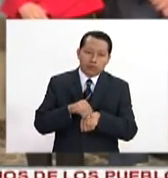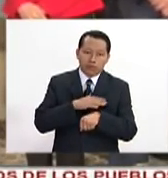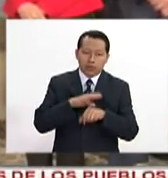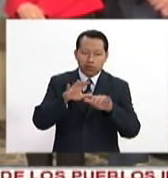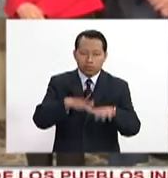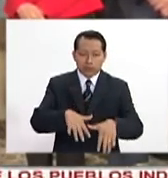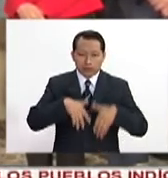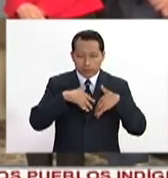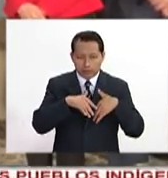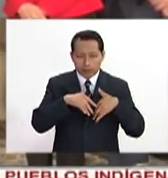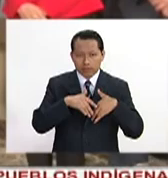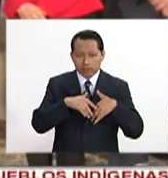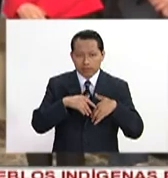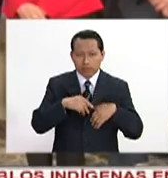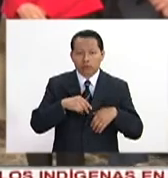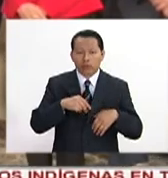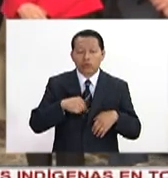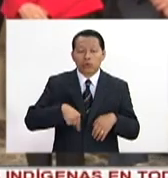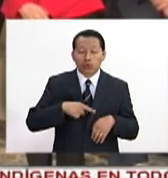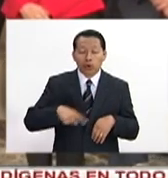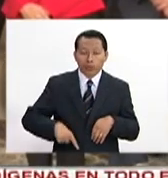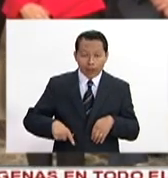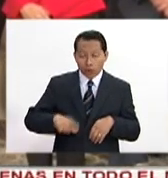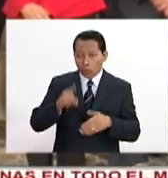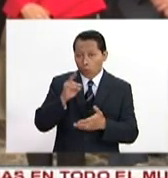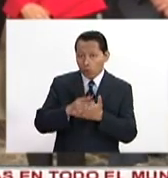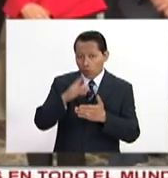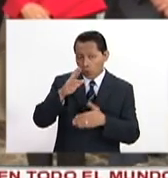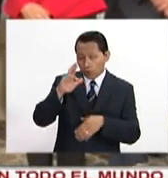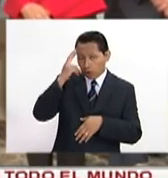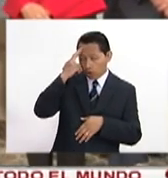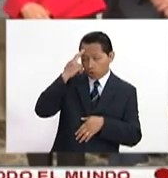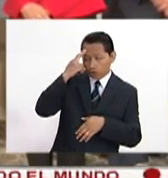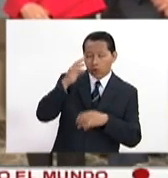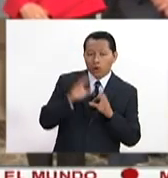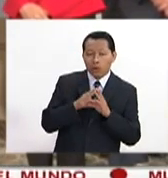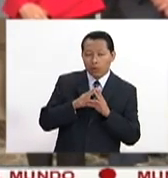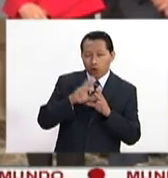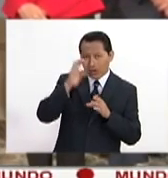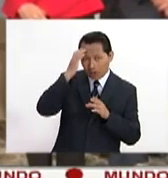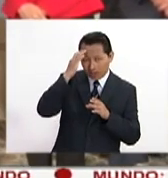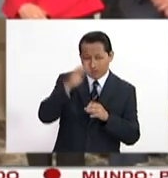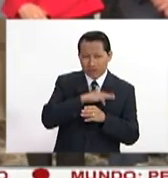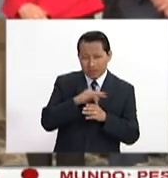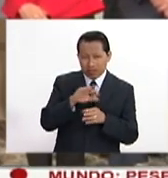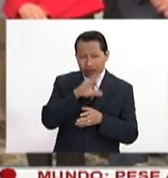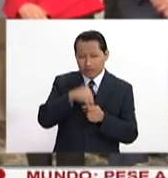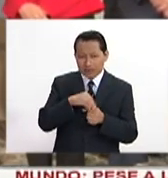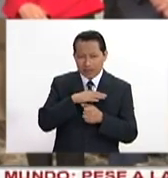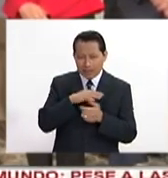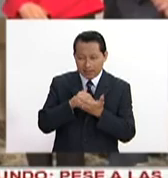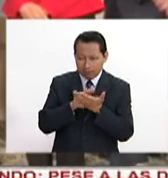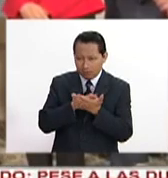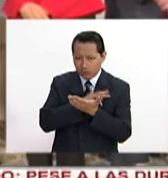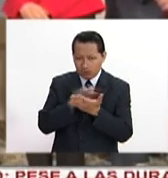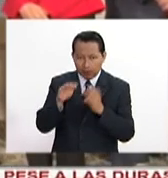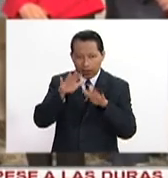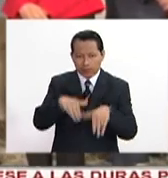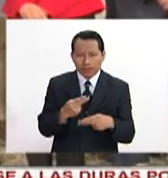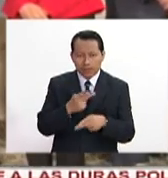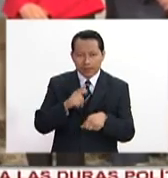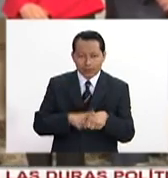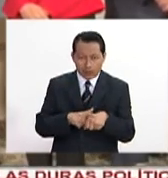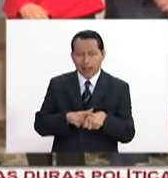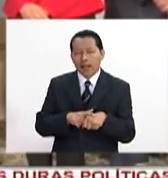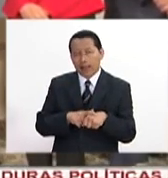Asamblea, nuestros gobiernos solamente habrán de reconocer aquellos actos, aquellos contratos que tengan la aprobación de la Asamblea